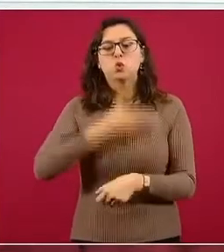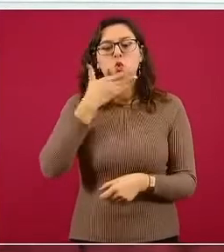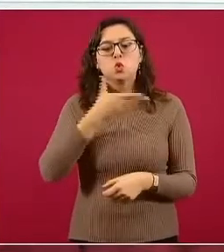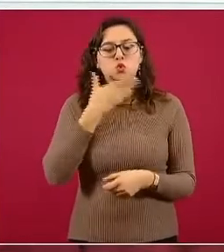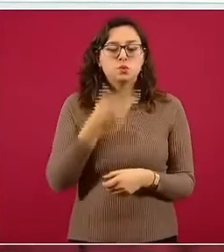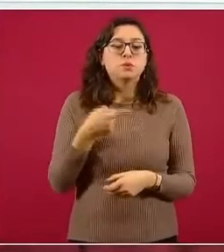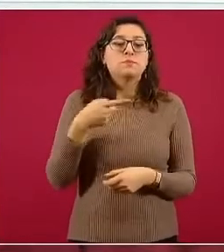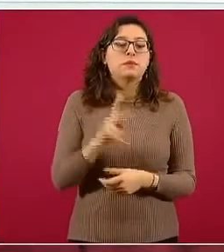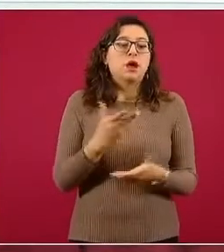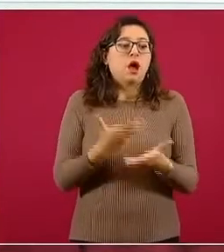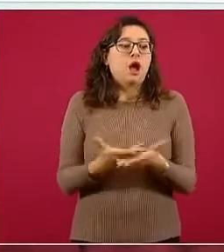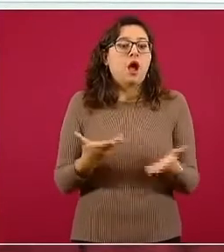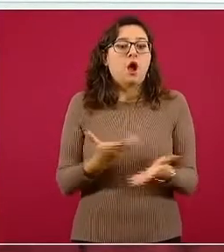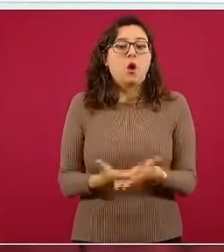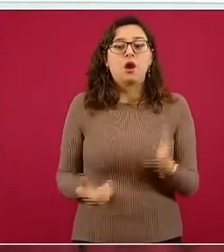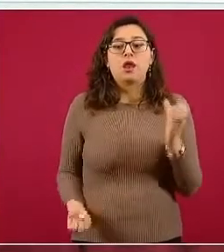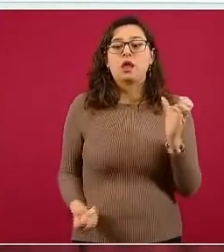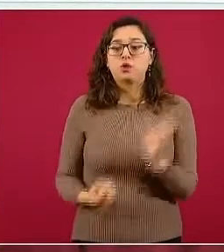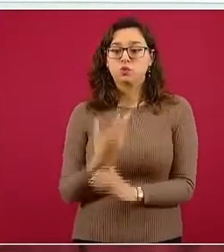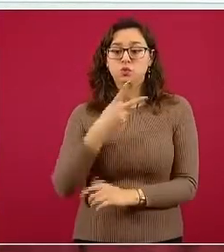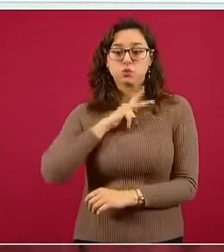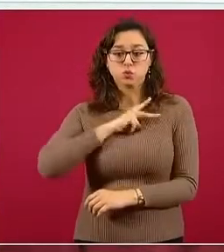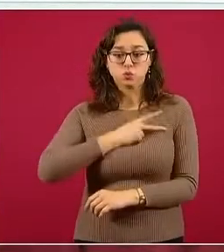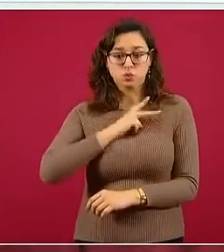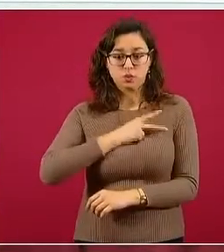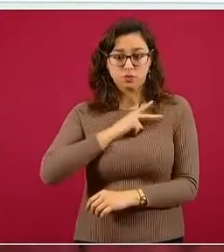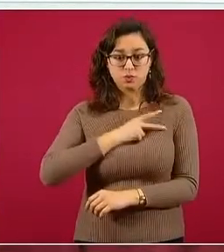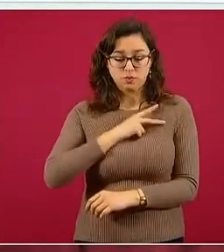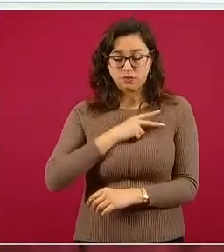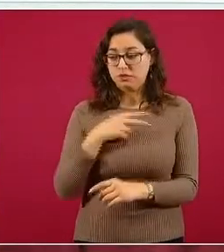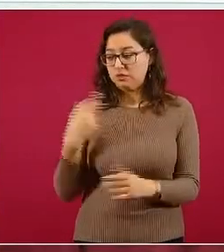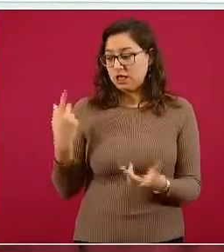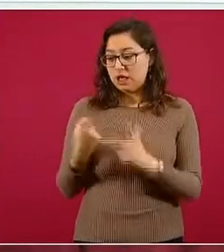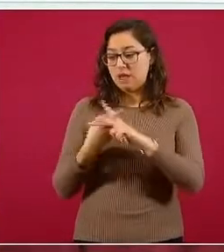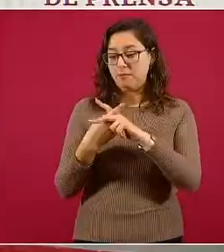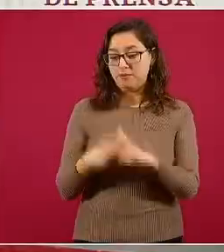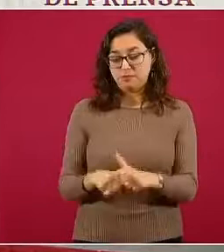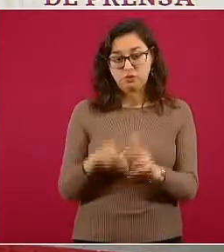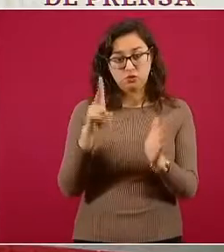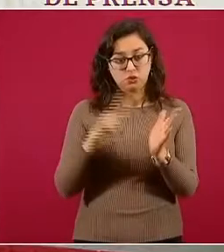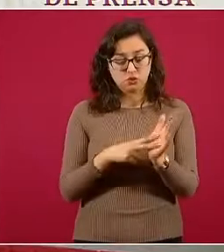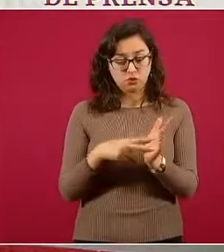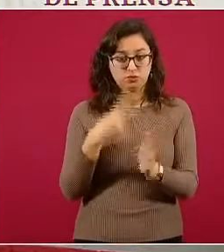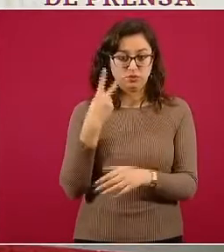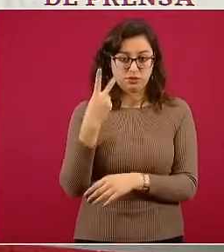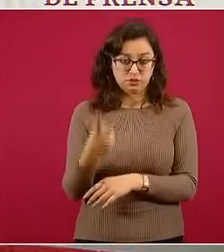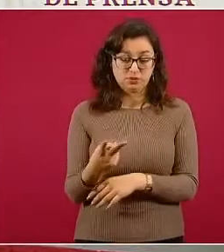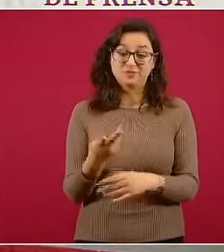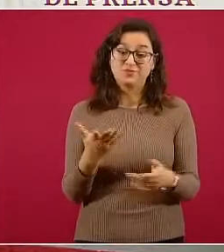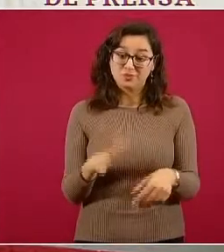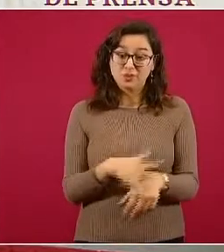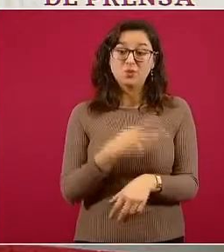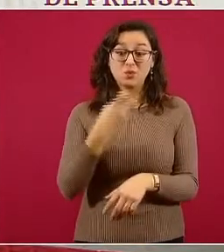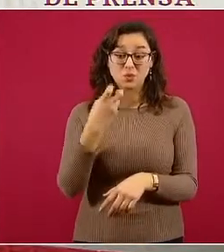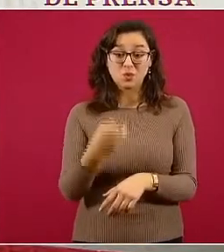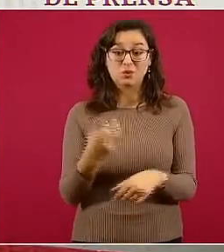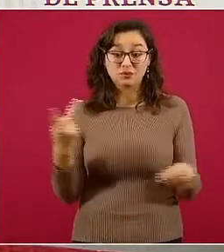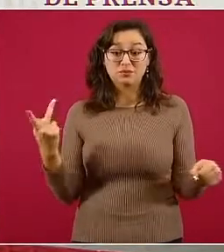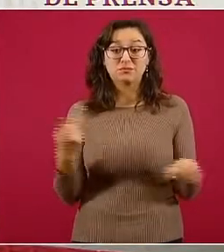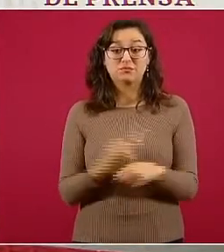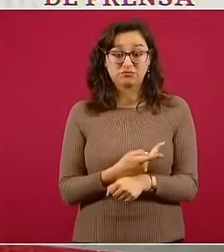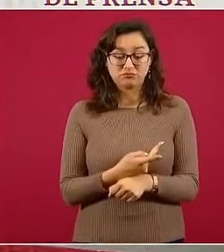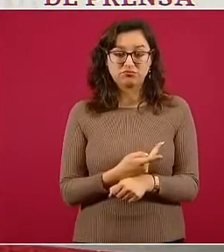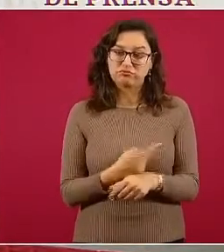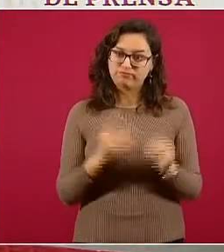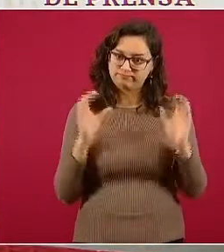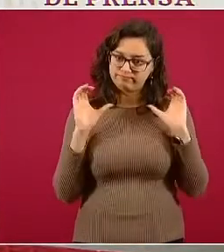nuevo virus que apenas llegó a inicios de este año 2020, que es SARS-CoV-2, entonces por lo tanto las medidas